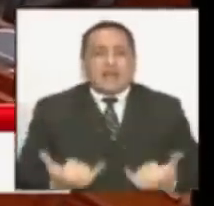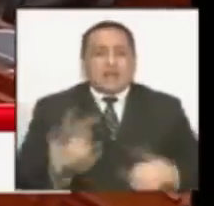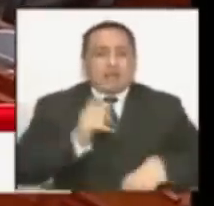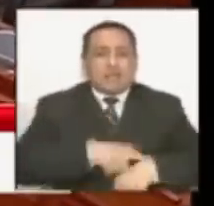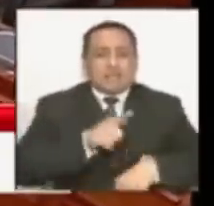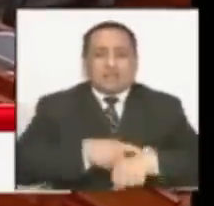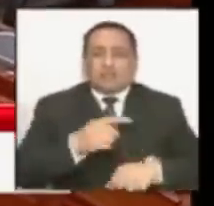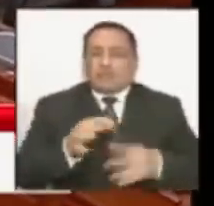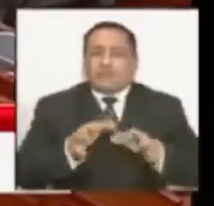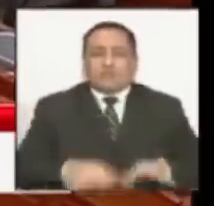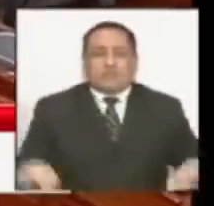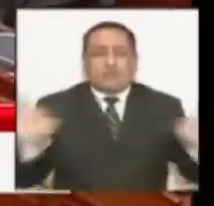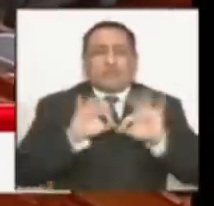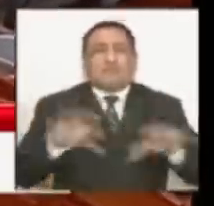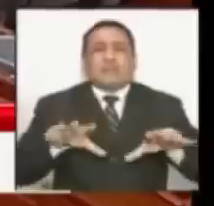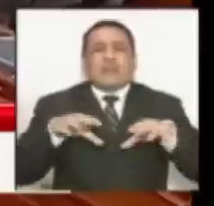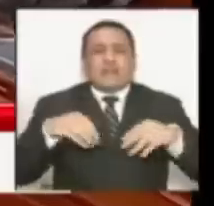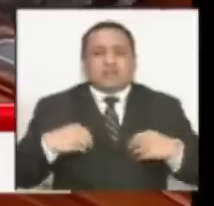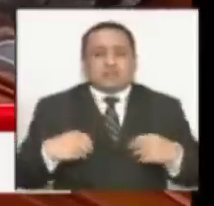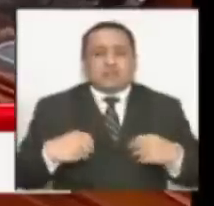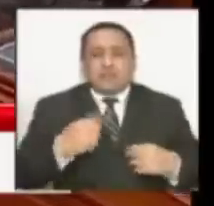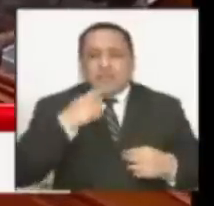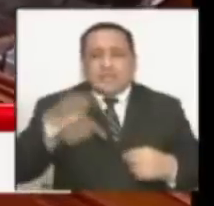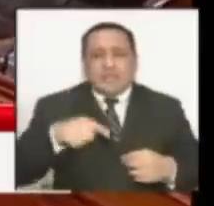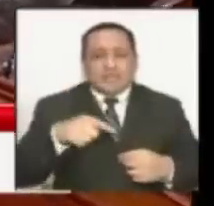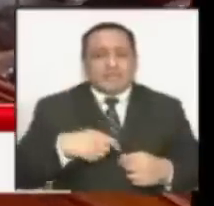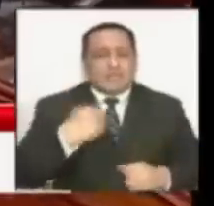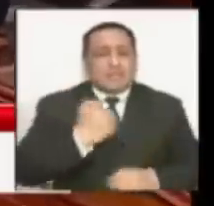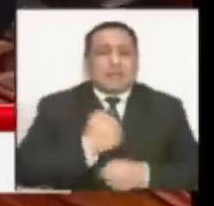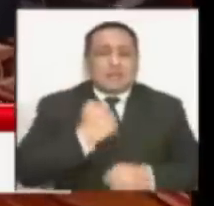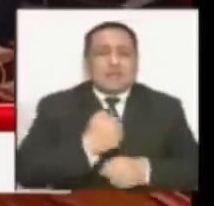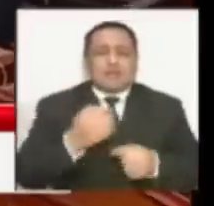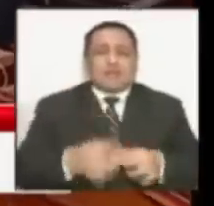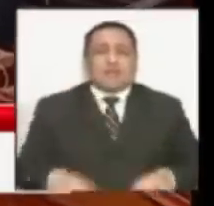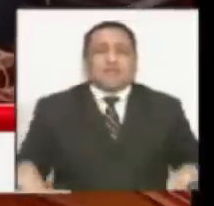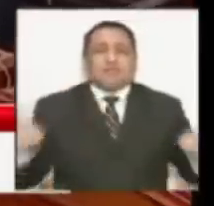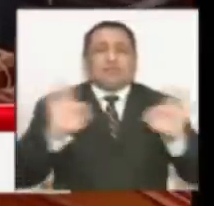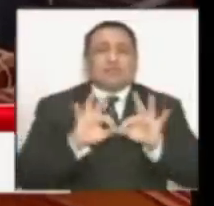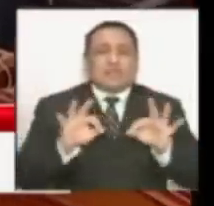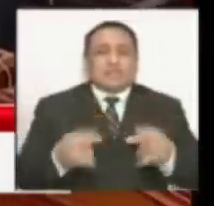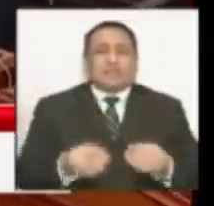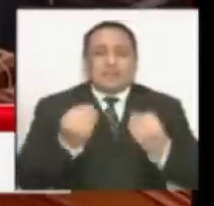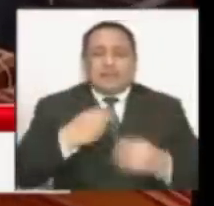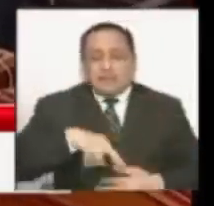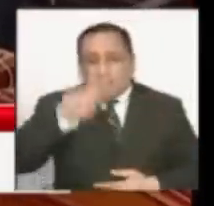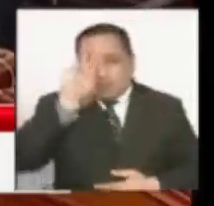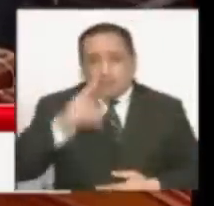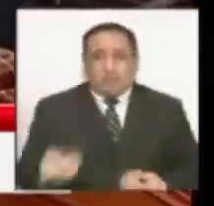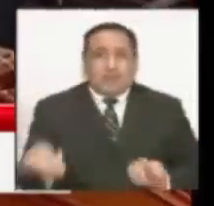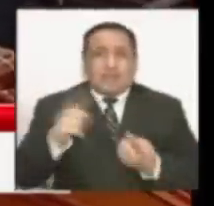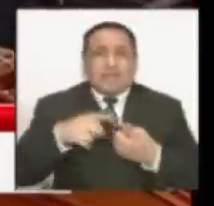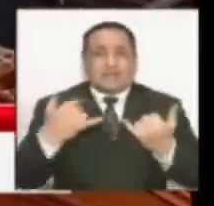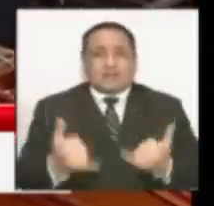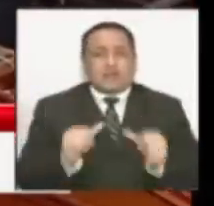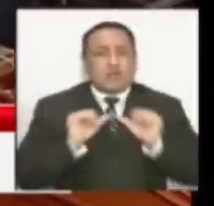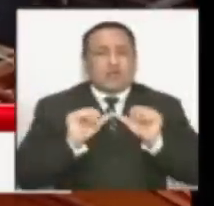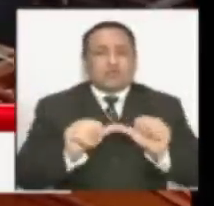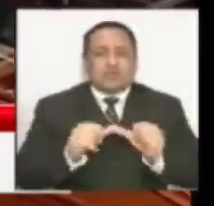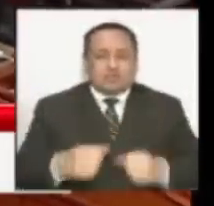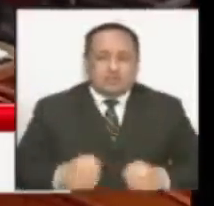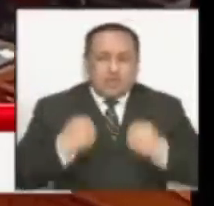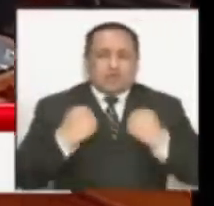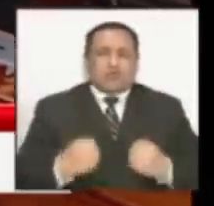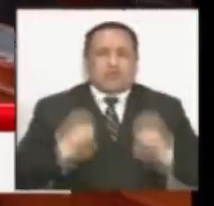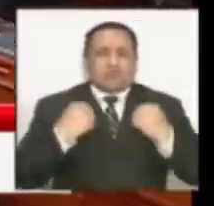debemos confundirlo con pasividad. Esto acá se refiere a que debemos mantenernos vigilantes,